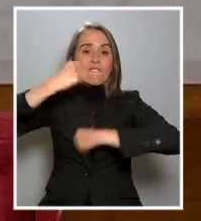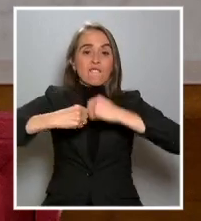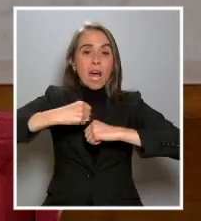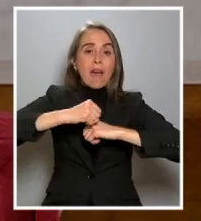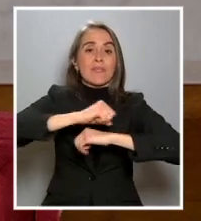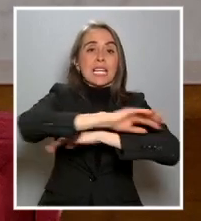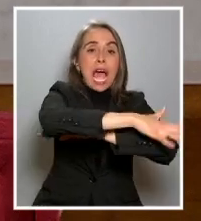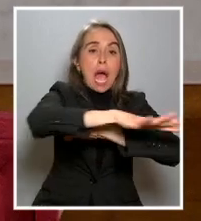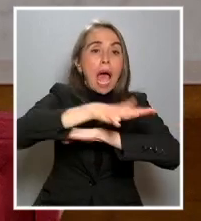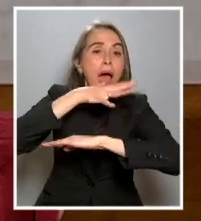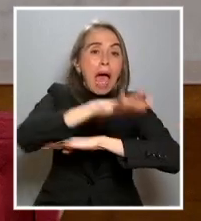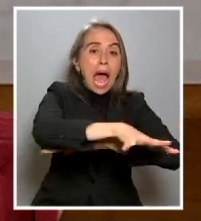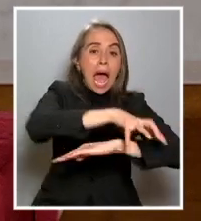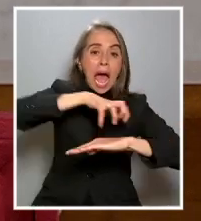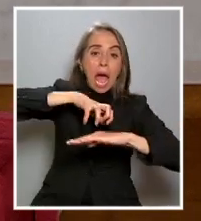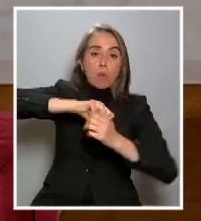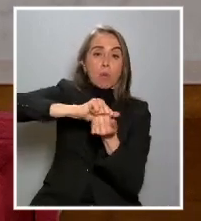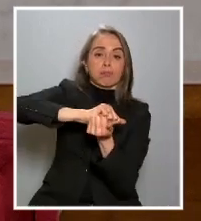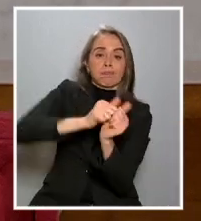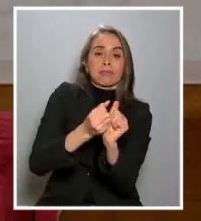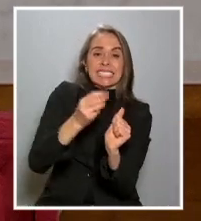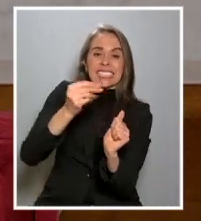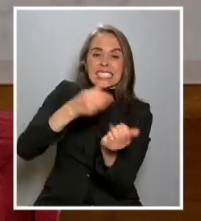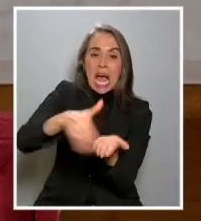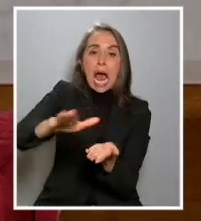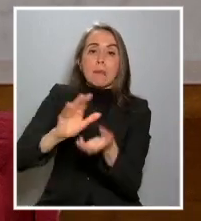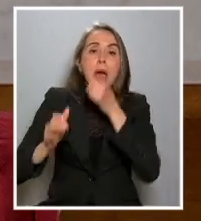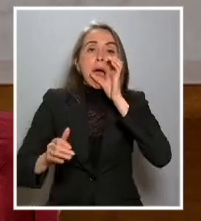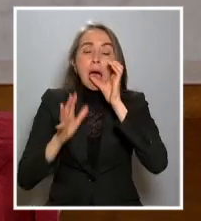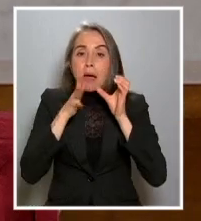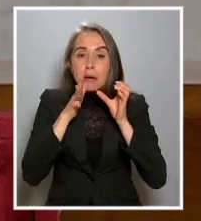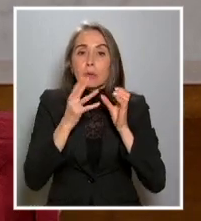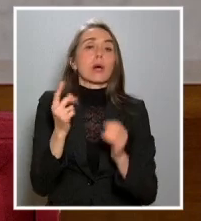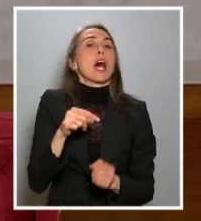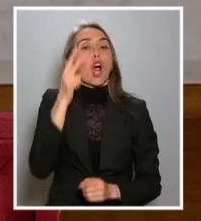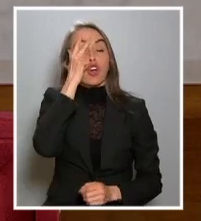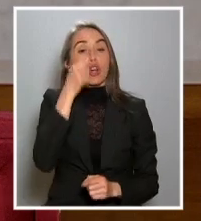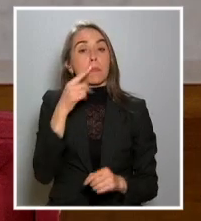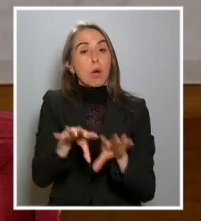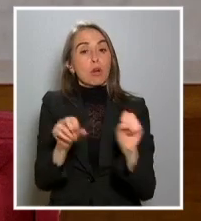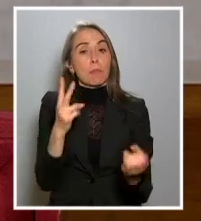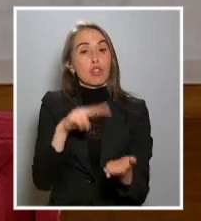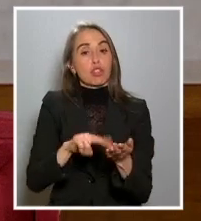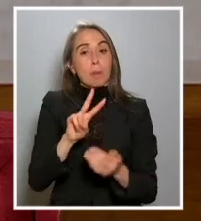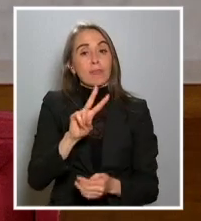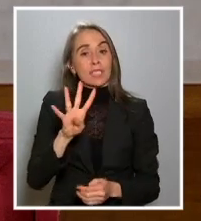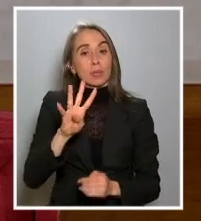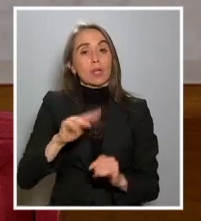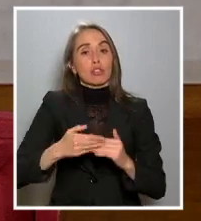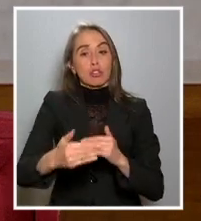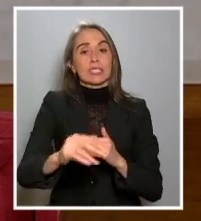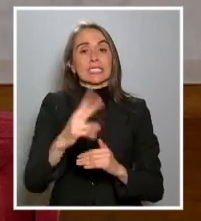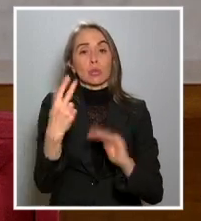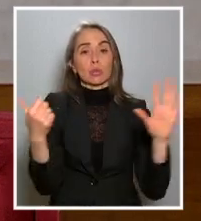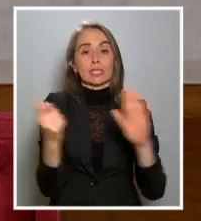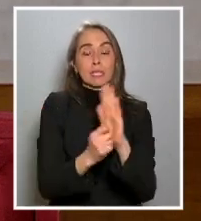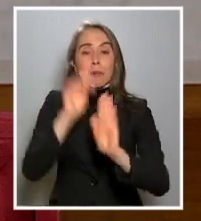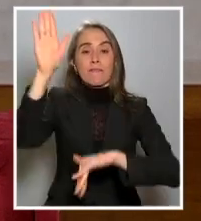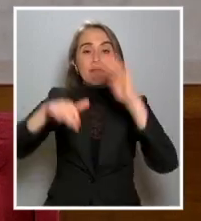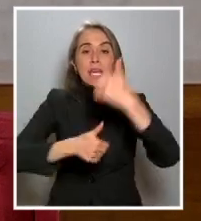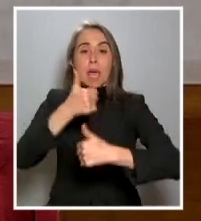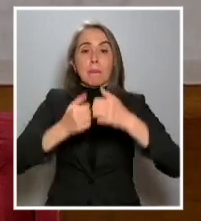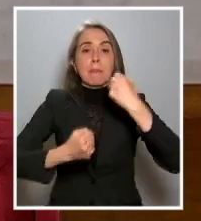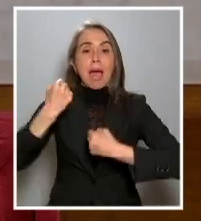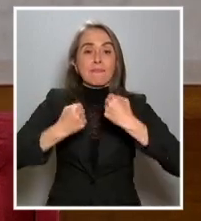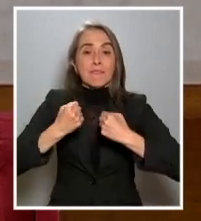el compromiso que adquirí con la región de Coquimbo. Este semestre, el 2024, el segundo semestre del 2024, licitaremos una